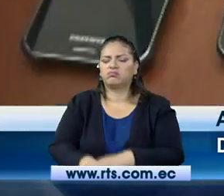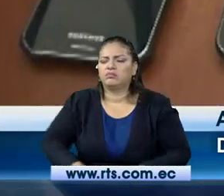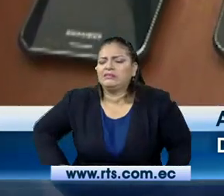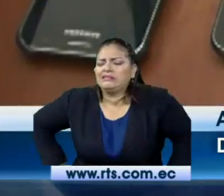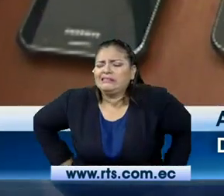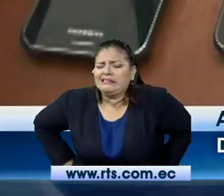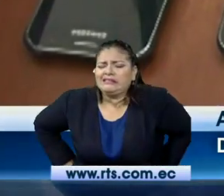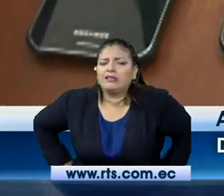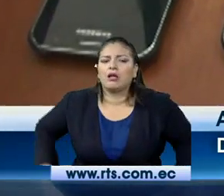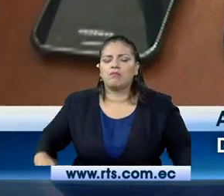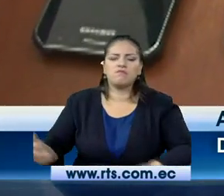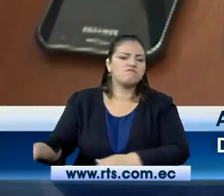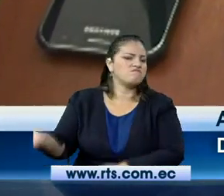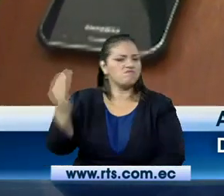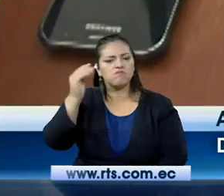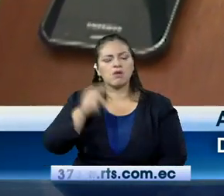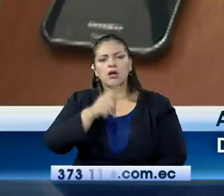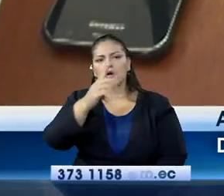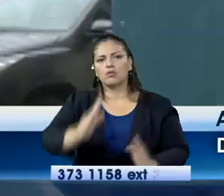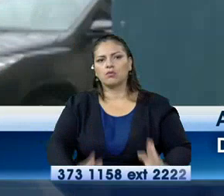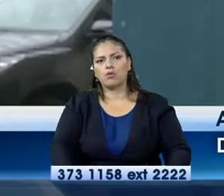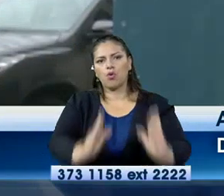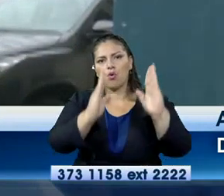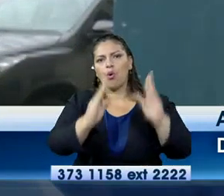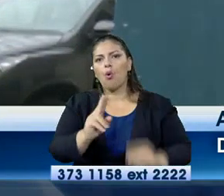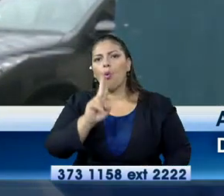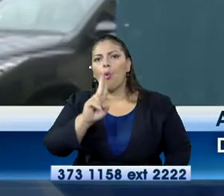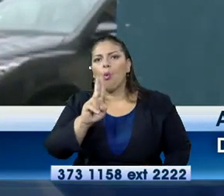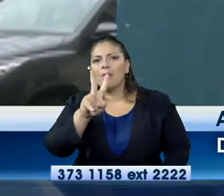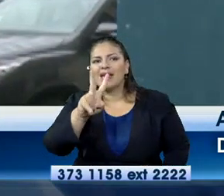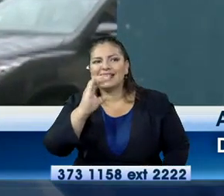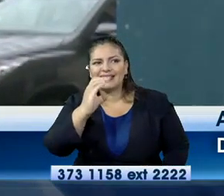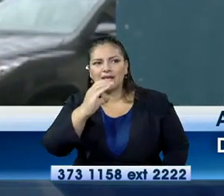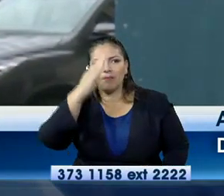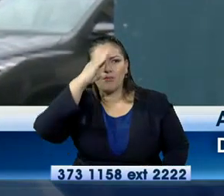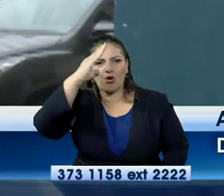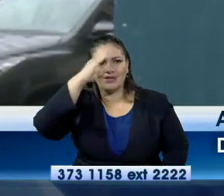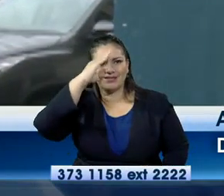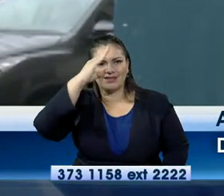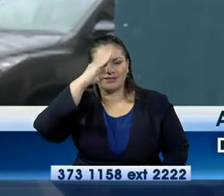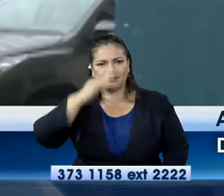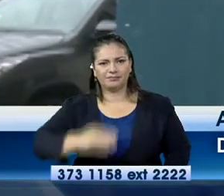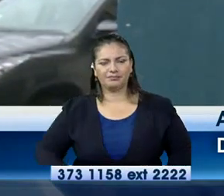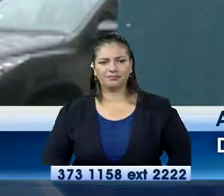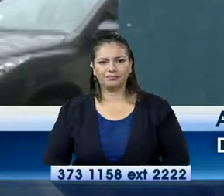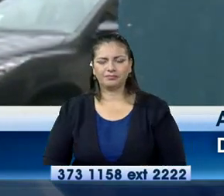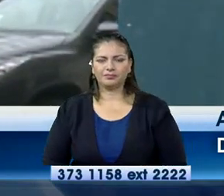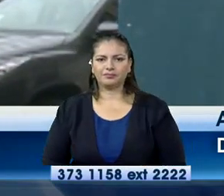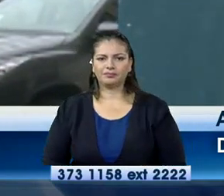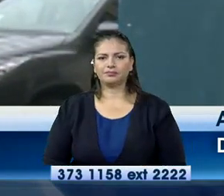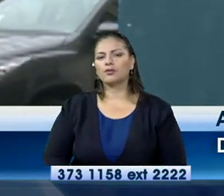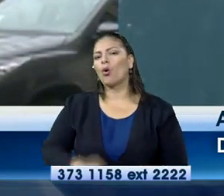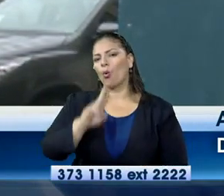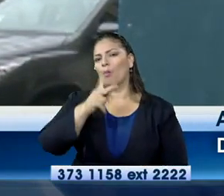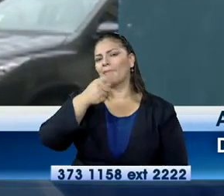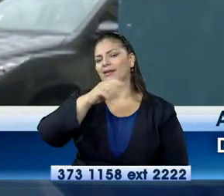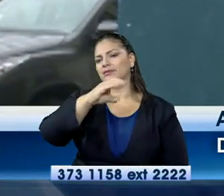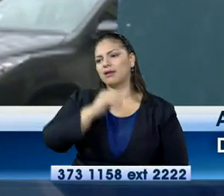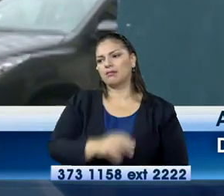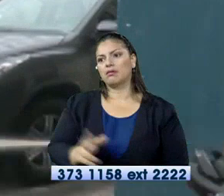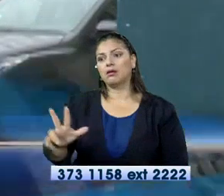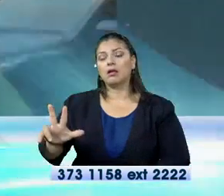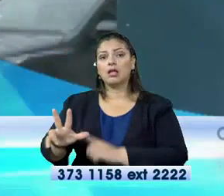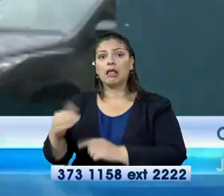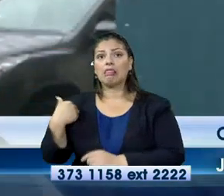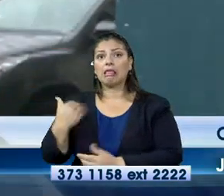con las evidencias de sus presuntos atracos. Utilizaban armas cortopunzantes para amedrentar a los ciudadanos